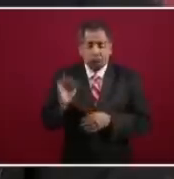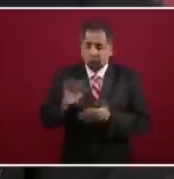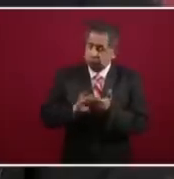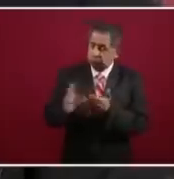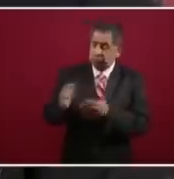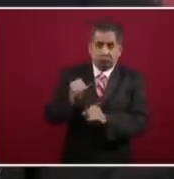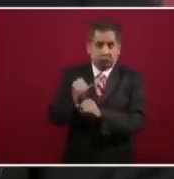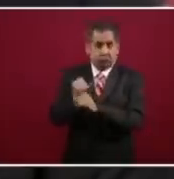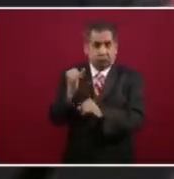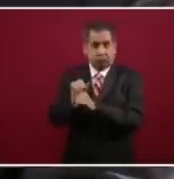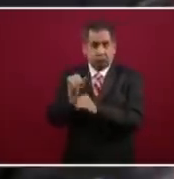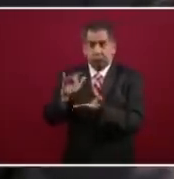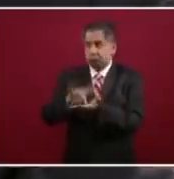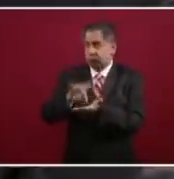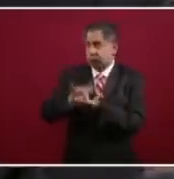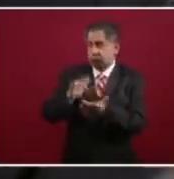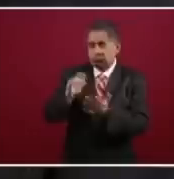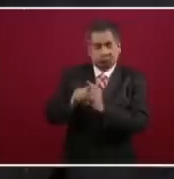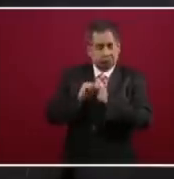redes sociales